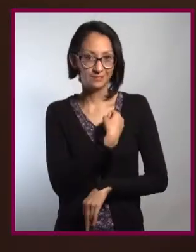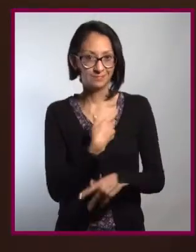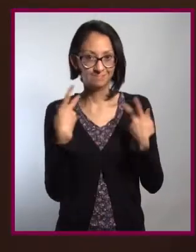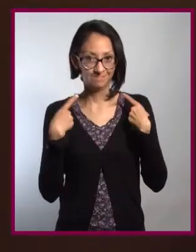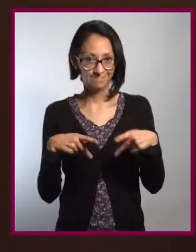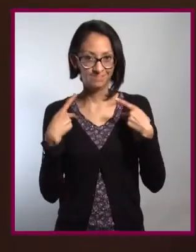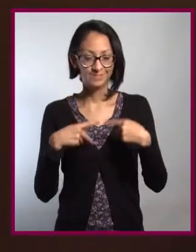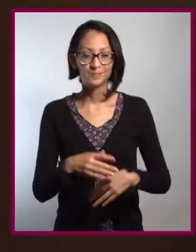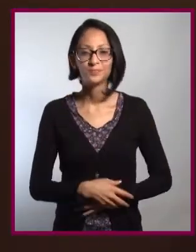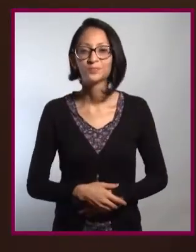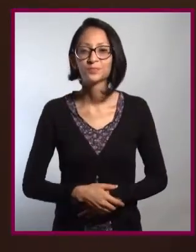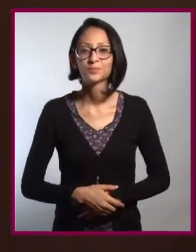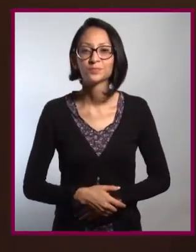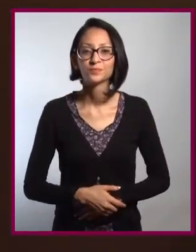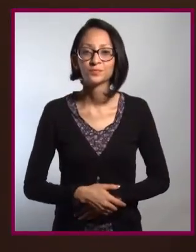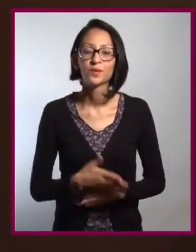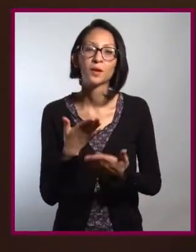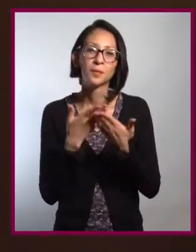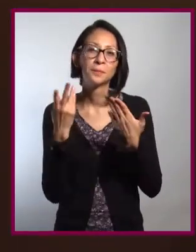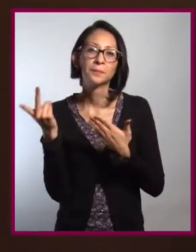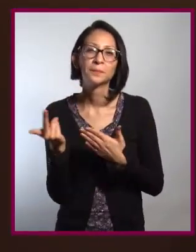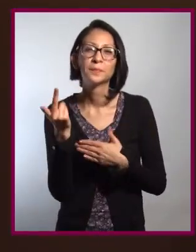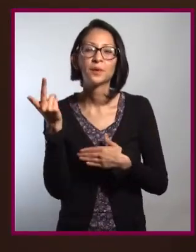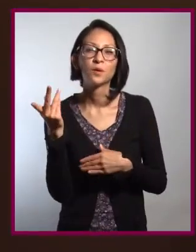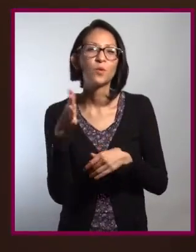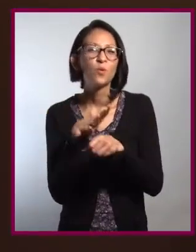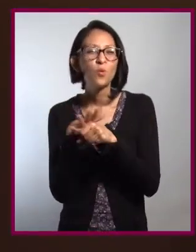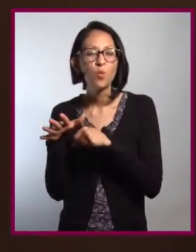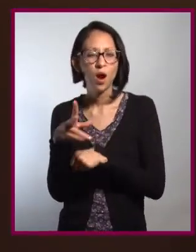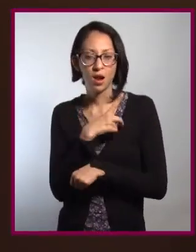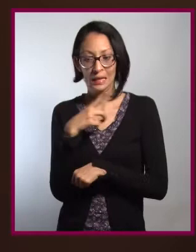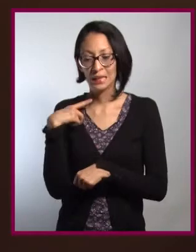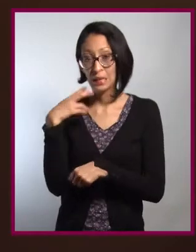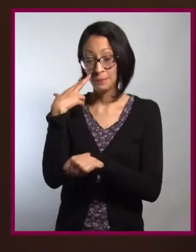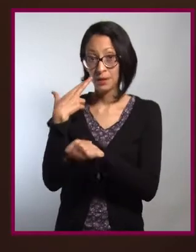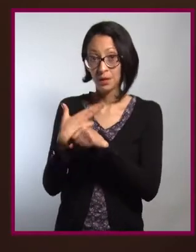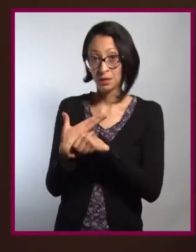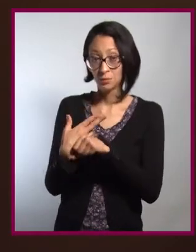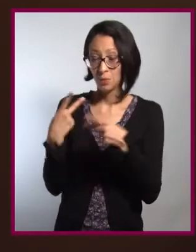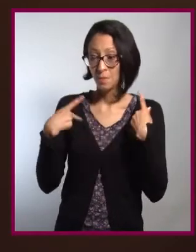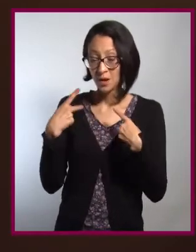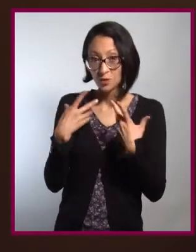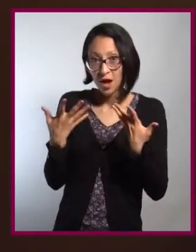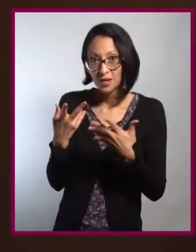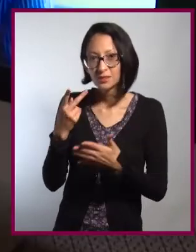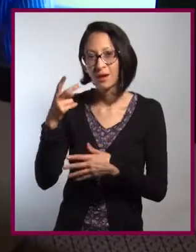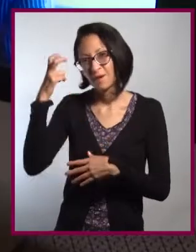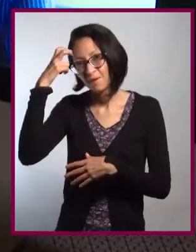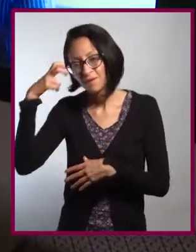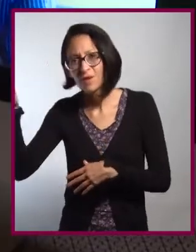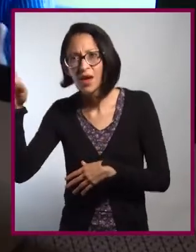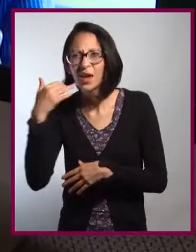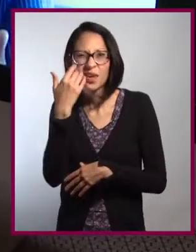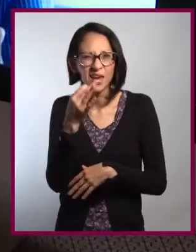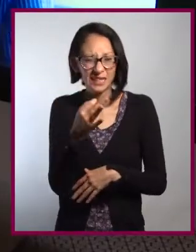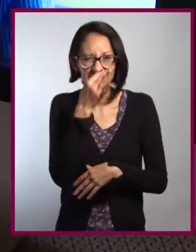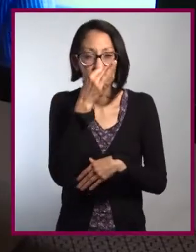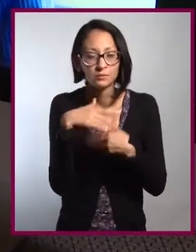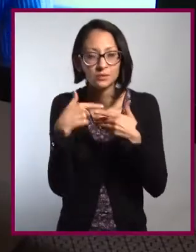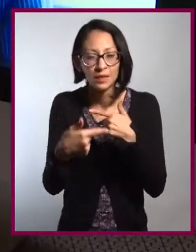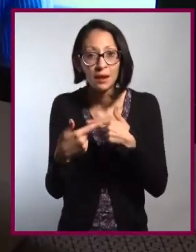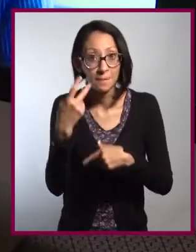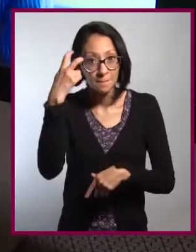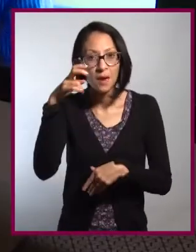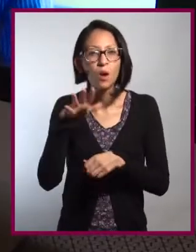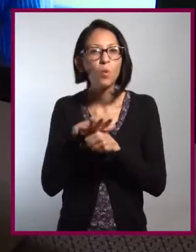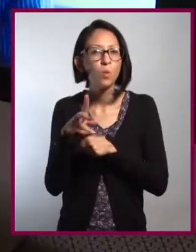Doctor, ¿en qué consiste la responsabilidad de la persona que planea hacer un viaje o piensa viajar pronto? Desde el punto de vista